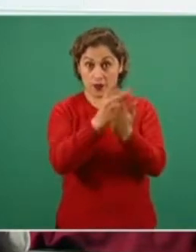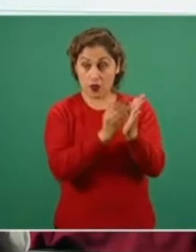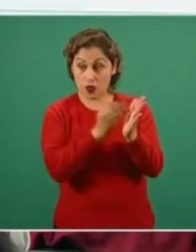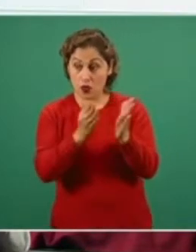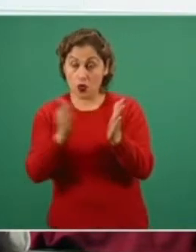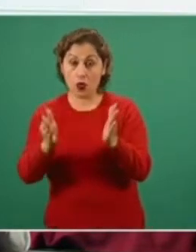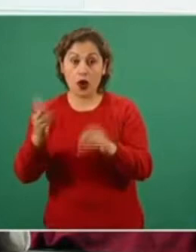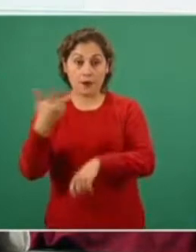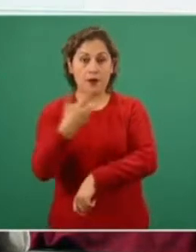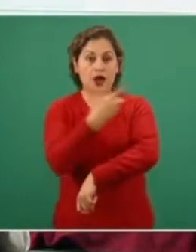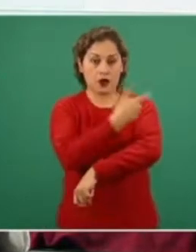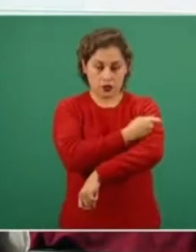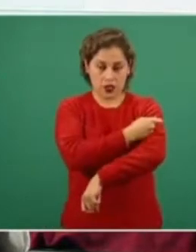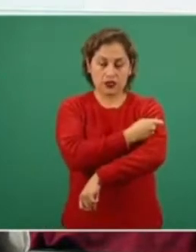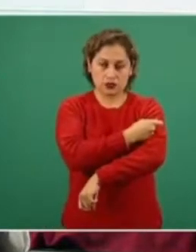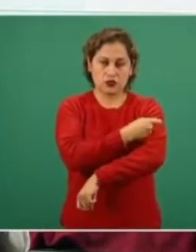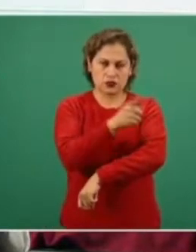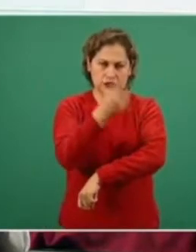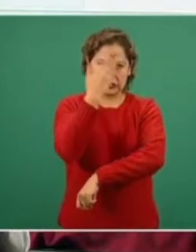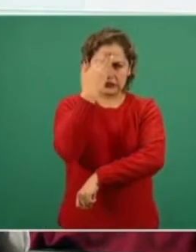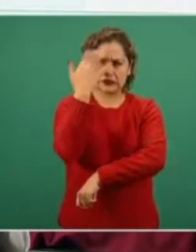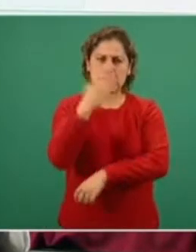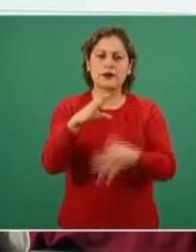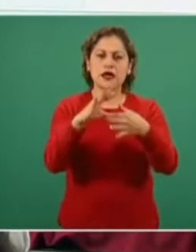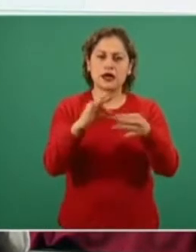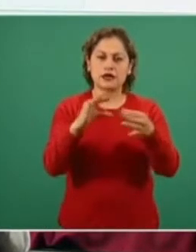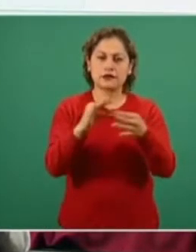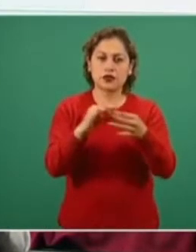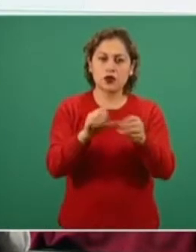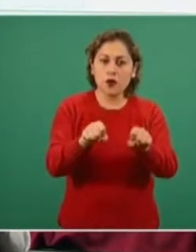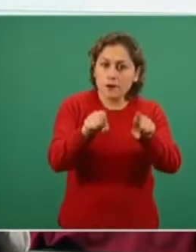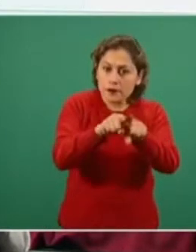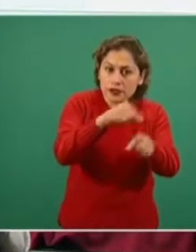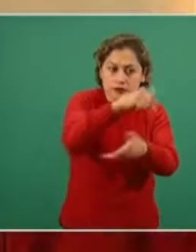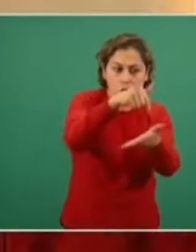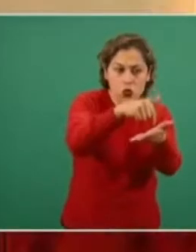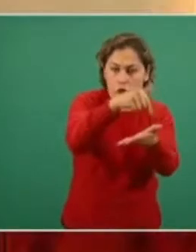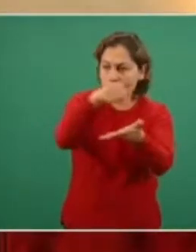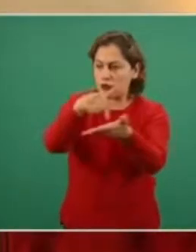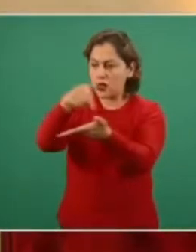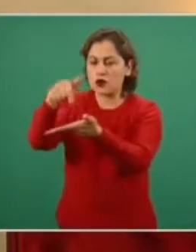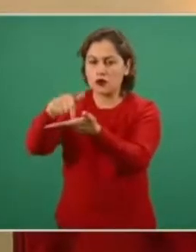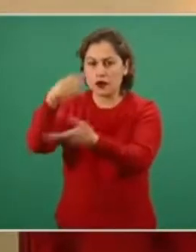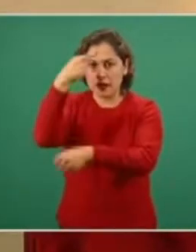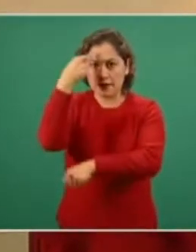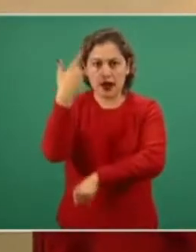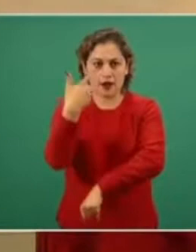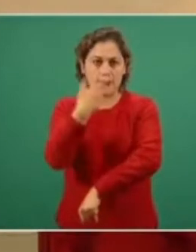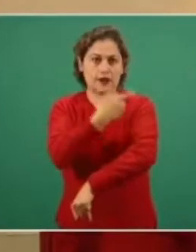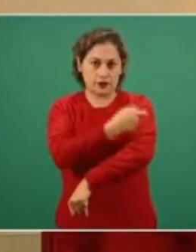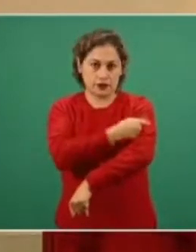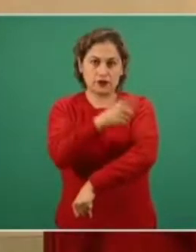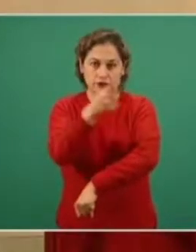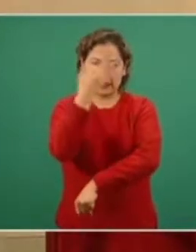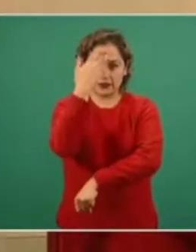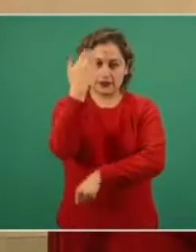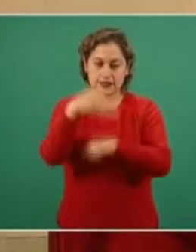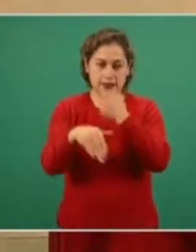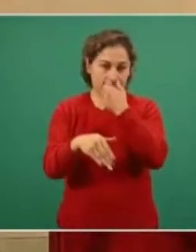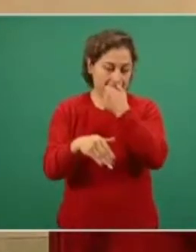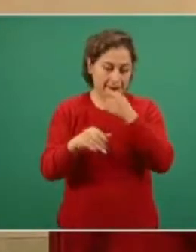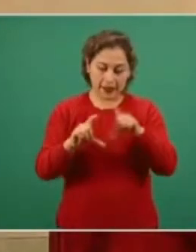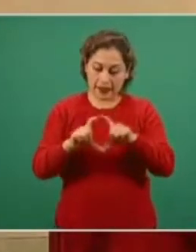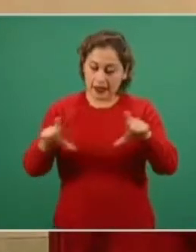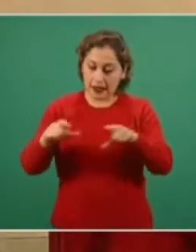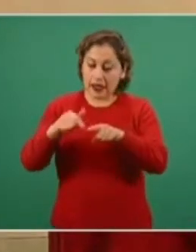que en estos sitios, o ya está programado en estos sitios de vacunación, en donde recuerden que tenemos una zona de triage, que le llamamos,